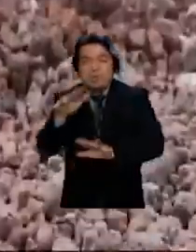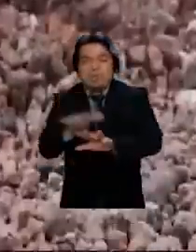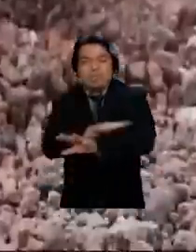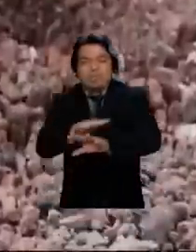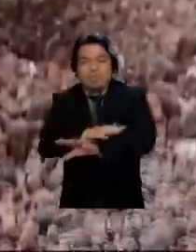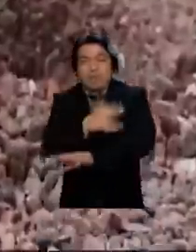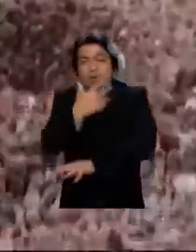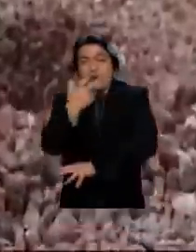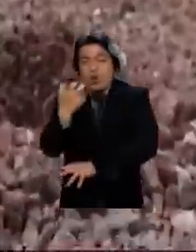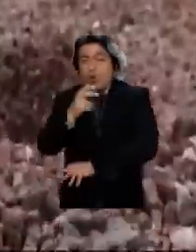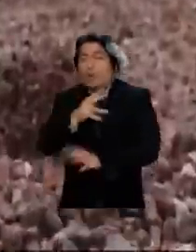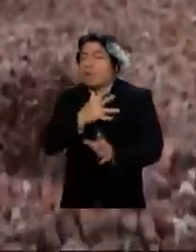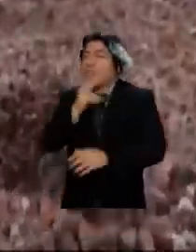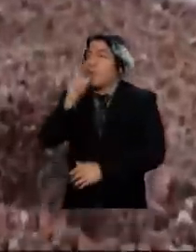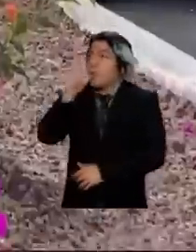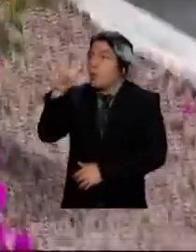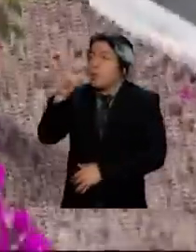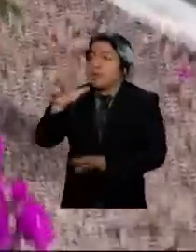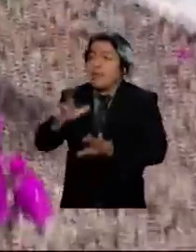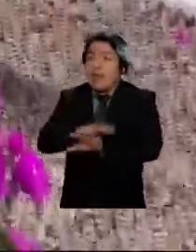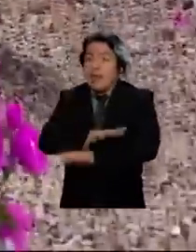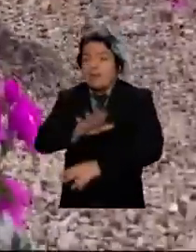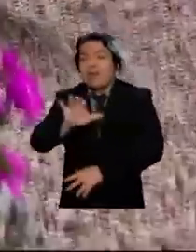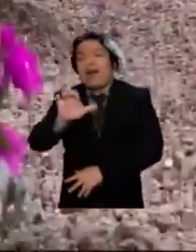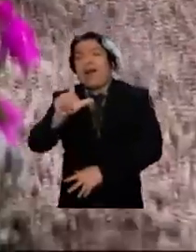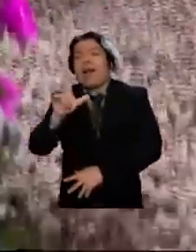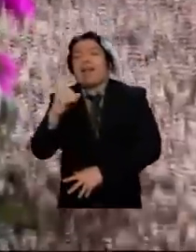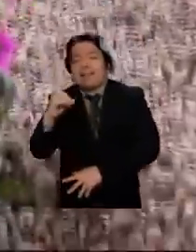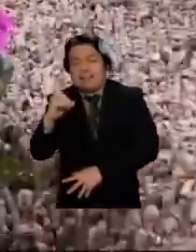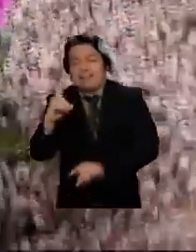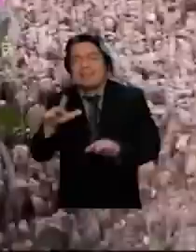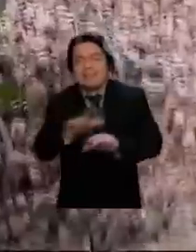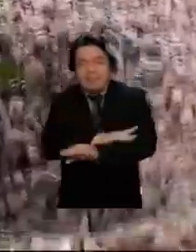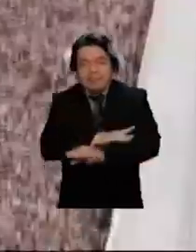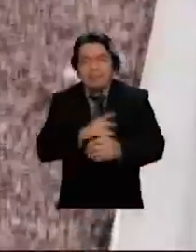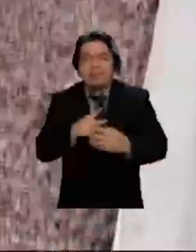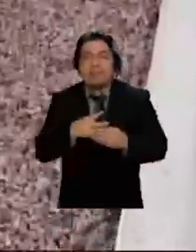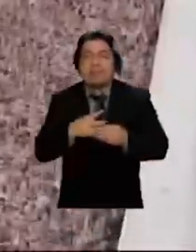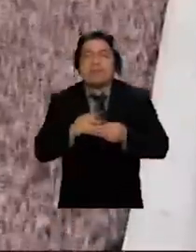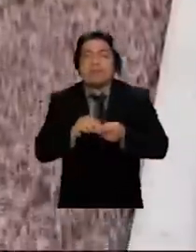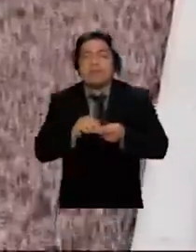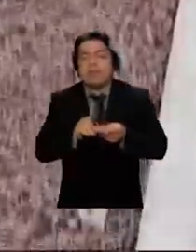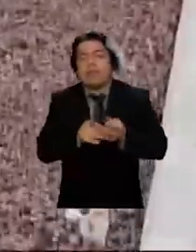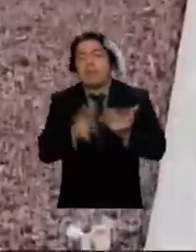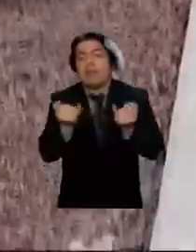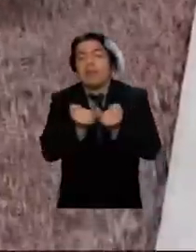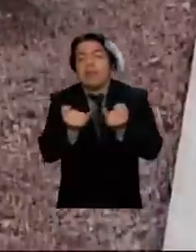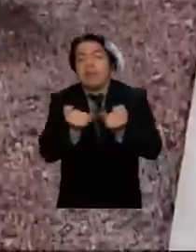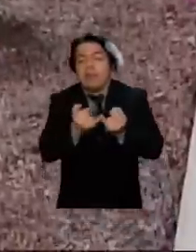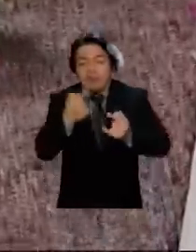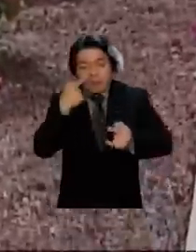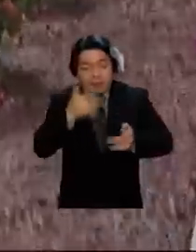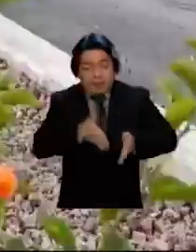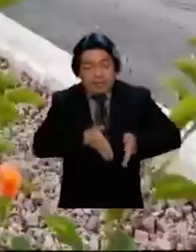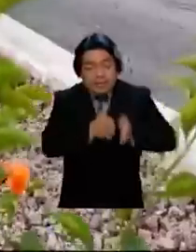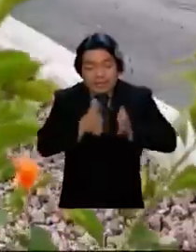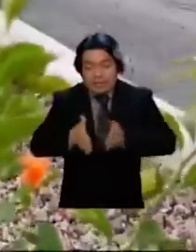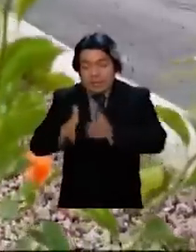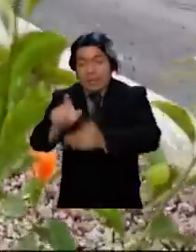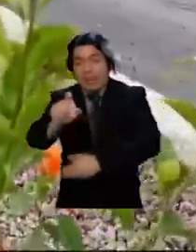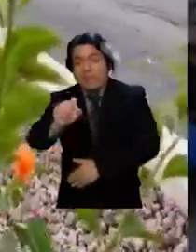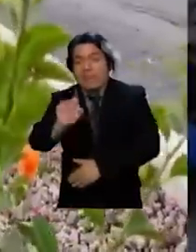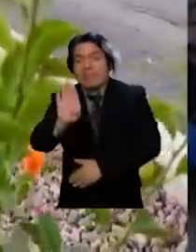900 luminarias, se migraron a tecnología LED, se construyeron 14 cruces seguros, se pintaron